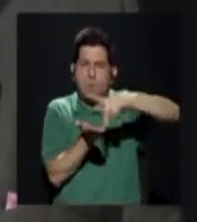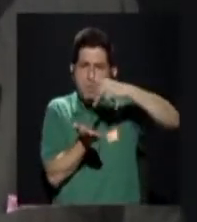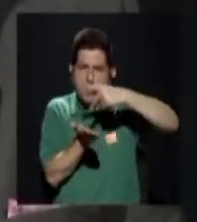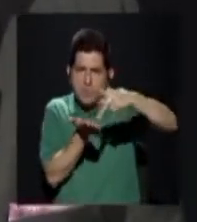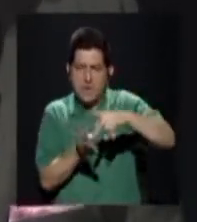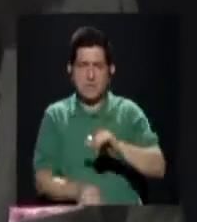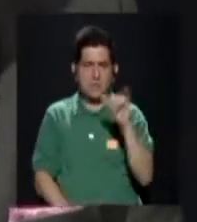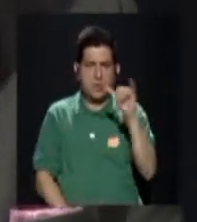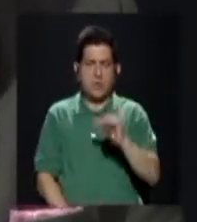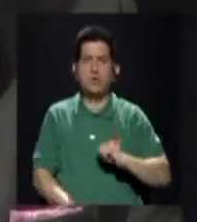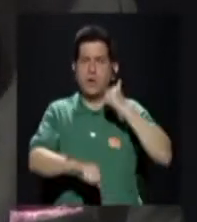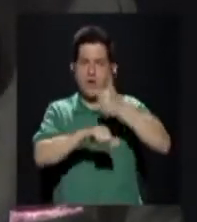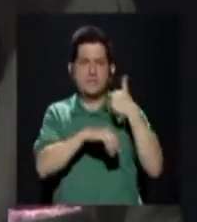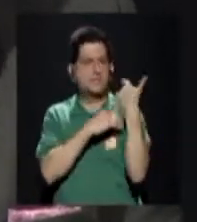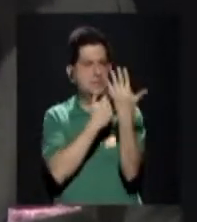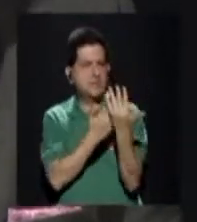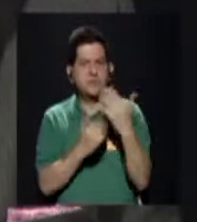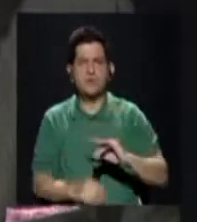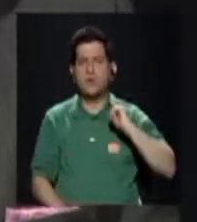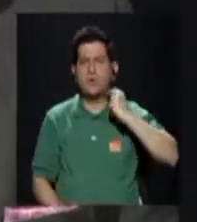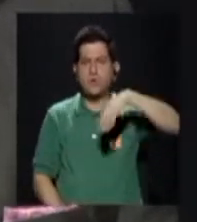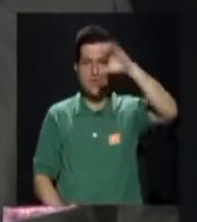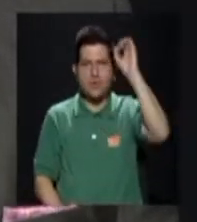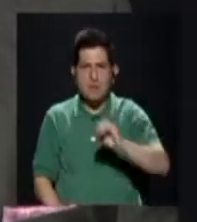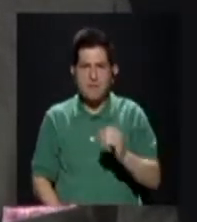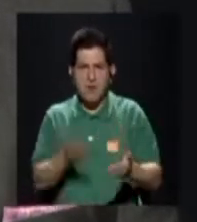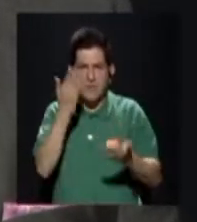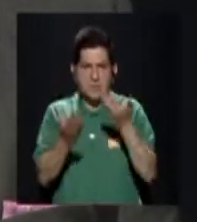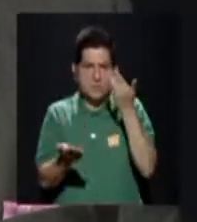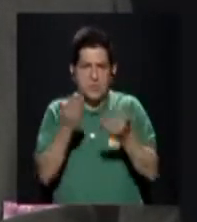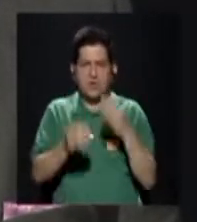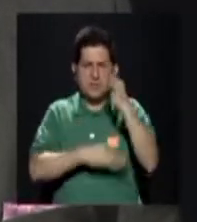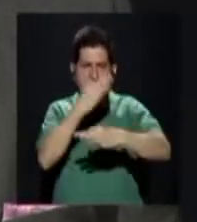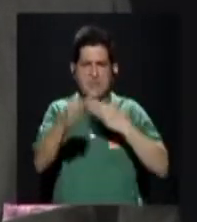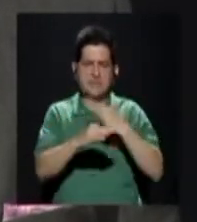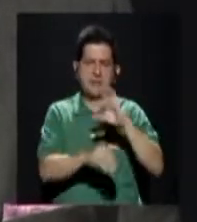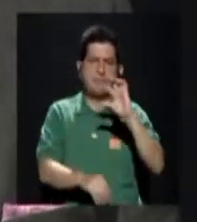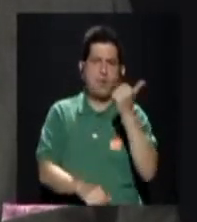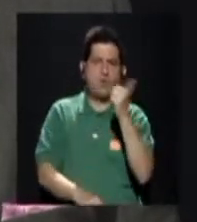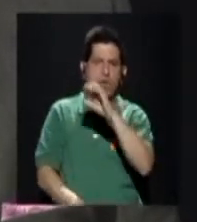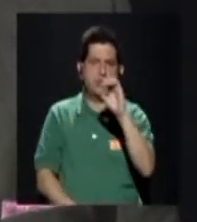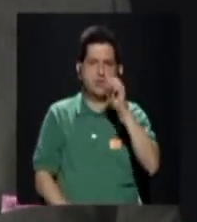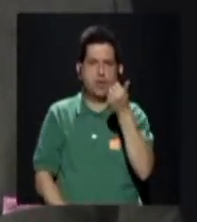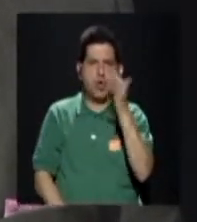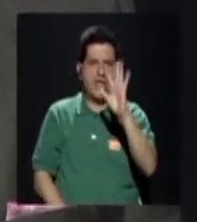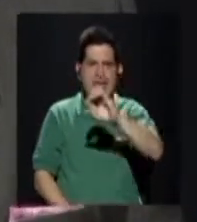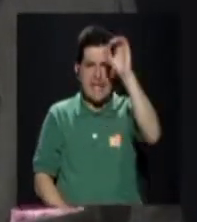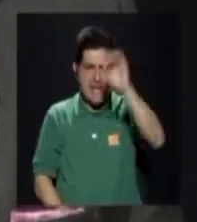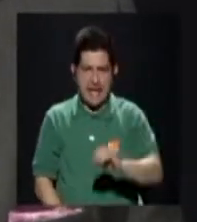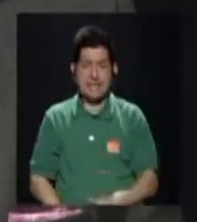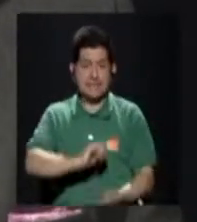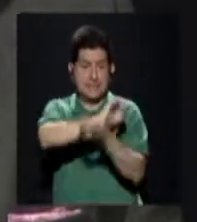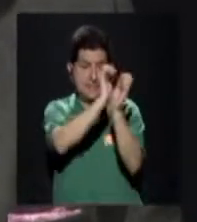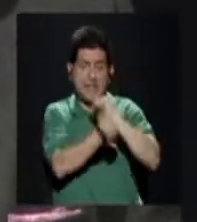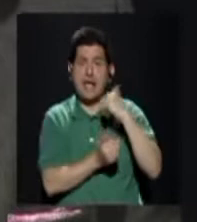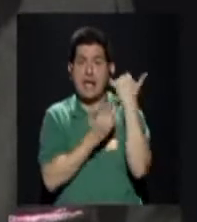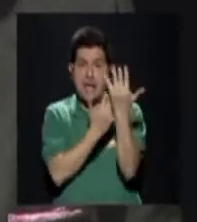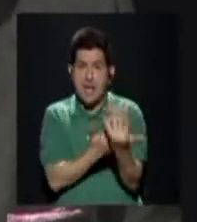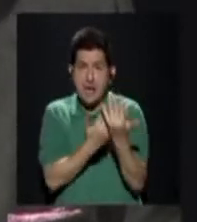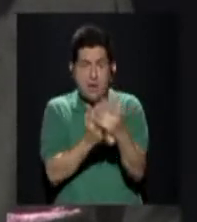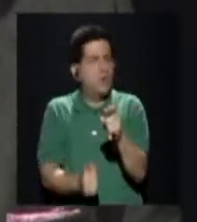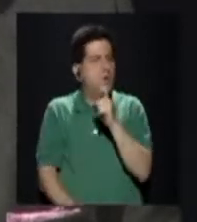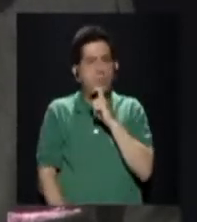que a la vez formó expectativas de inflaciones que podrían andar en el orden del 10 al 15%. Y cambiar las expectativas es